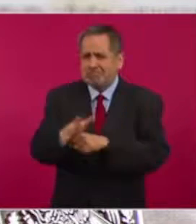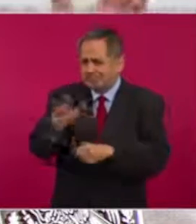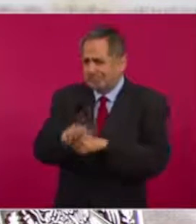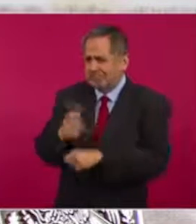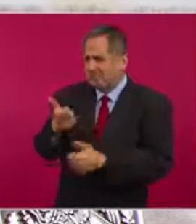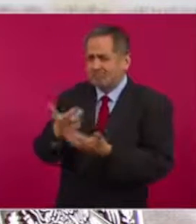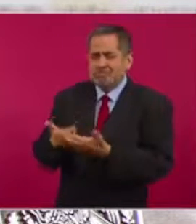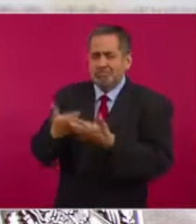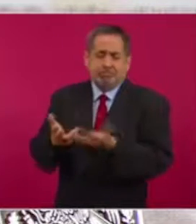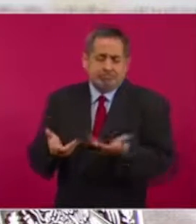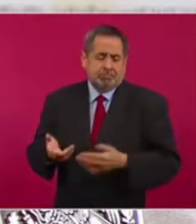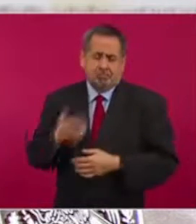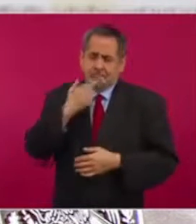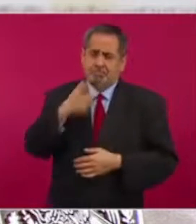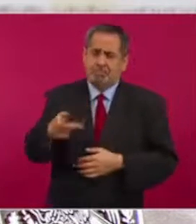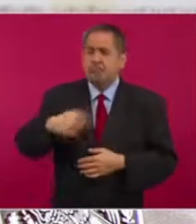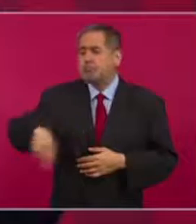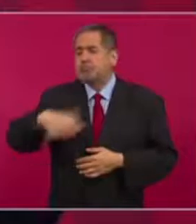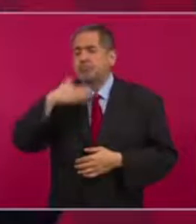acabar con la corrupción,